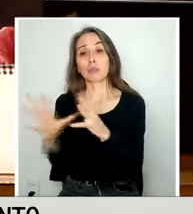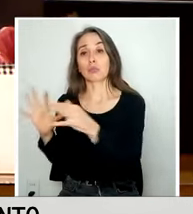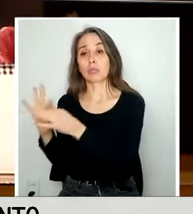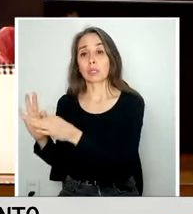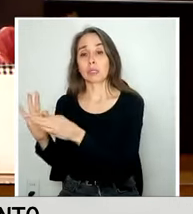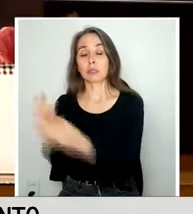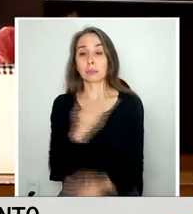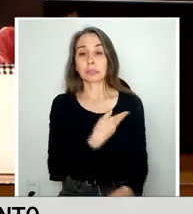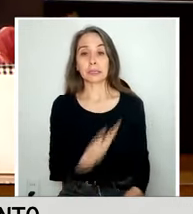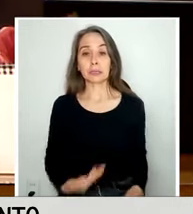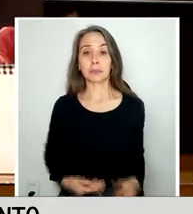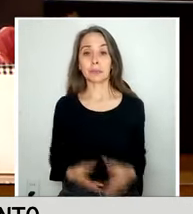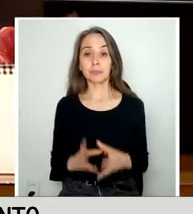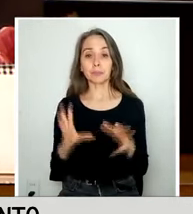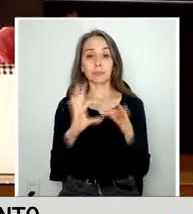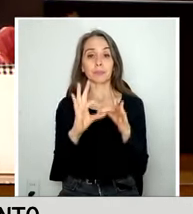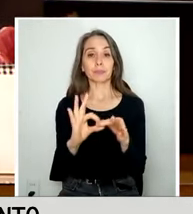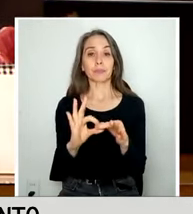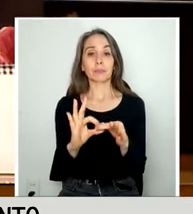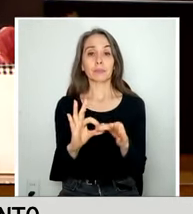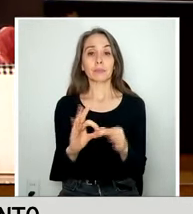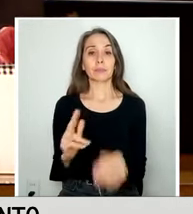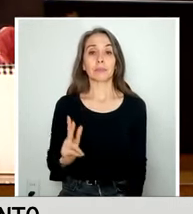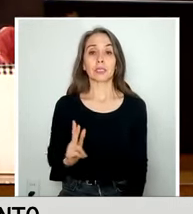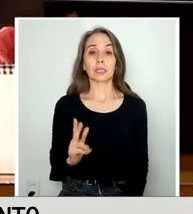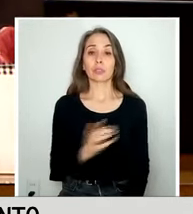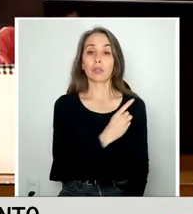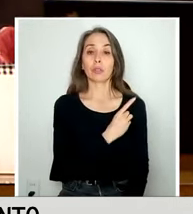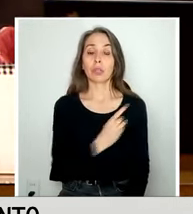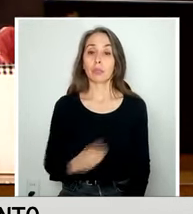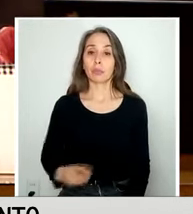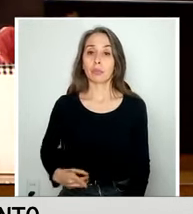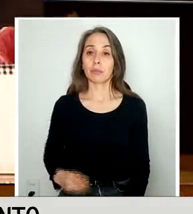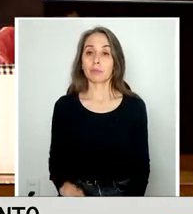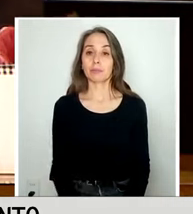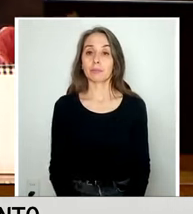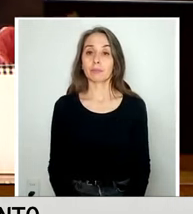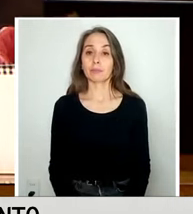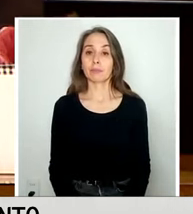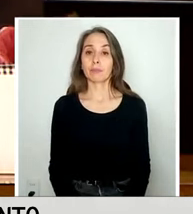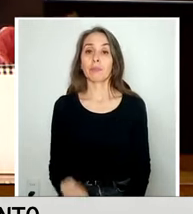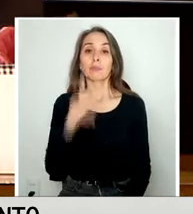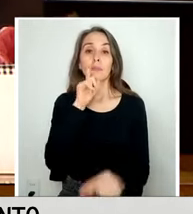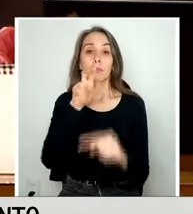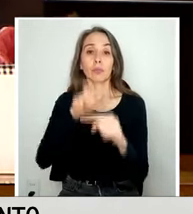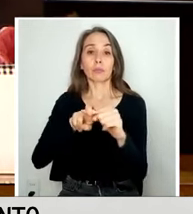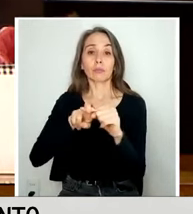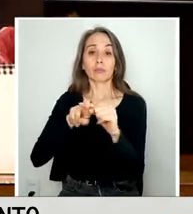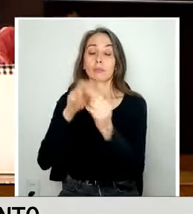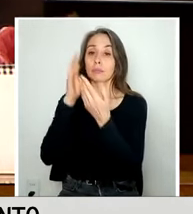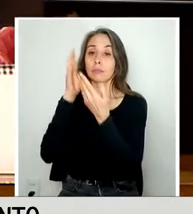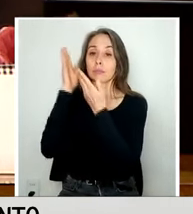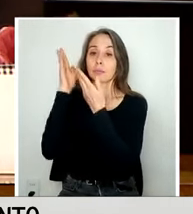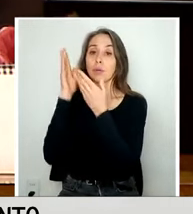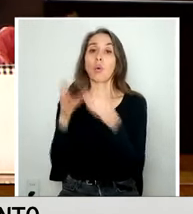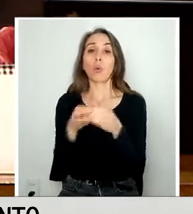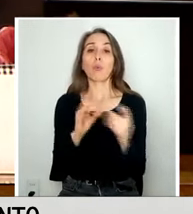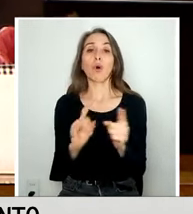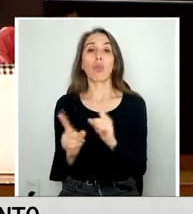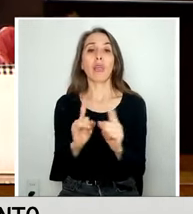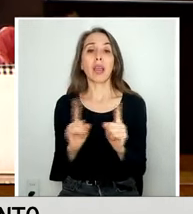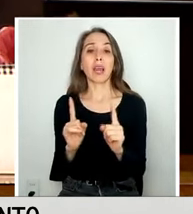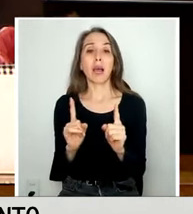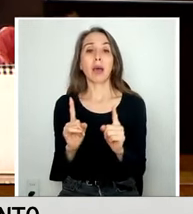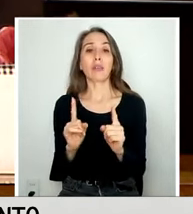Muchas gracias señor diputado se encuentra en La Tribuna de honor una delegación compuesta por integrantes